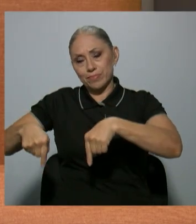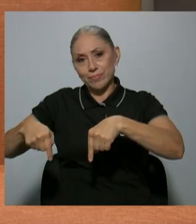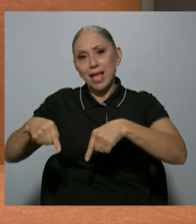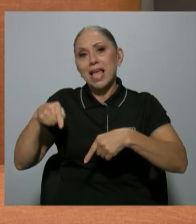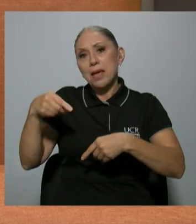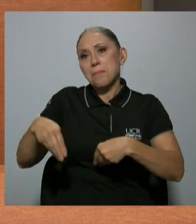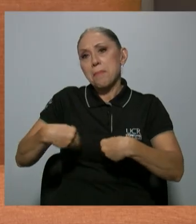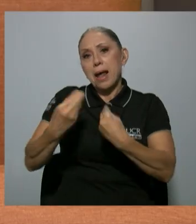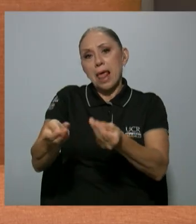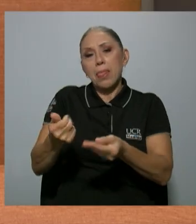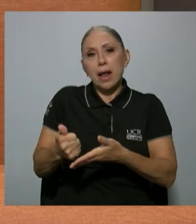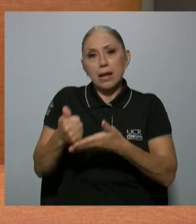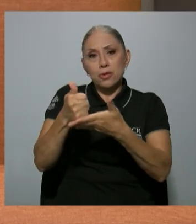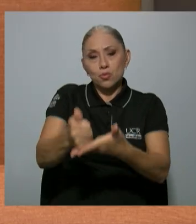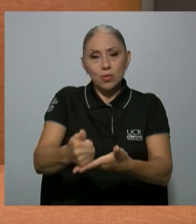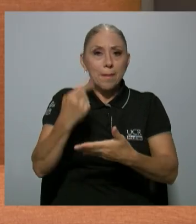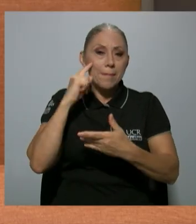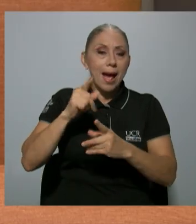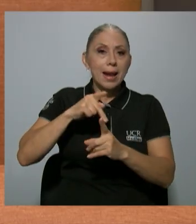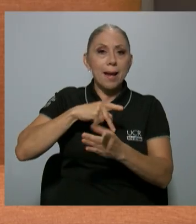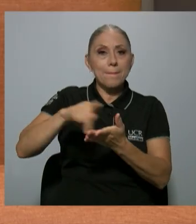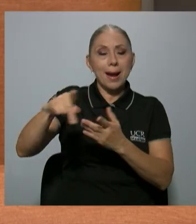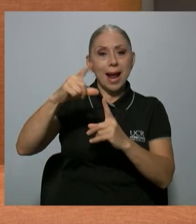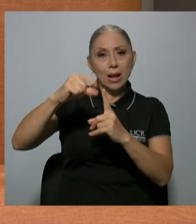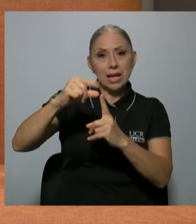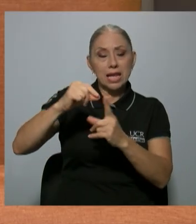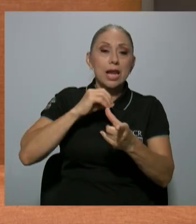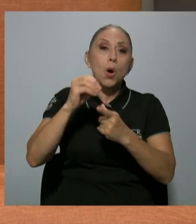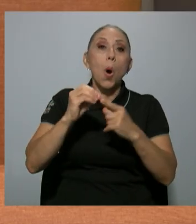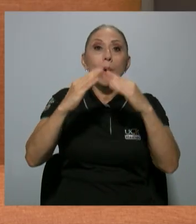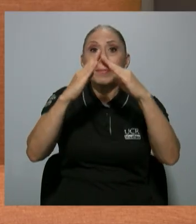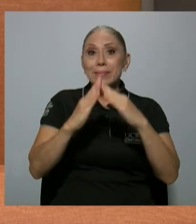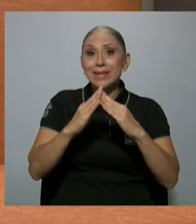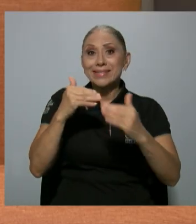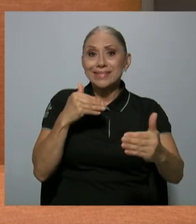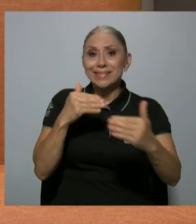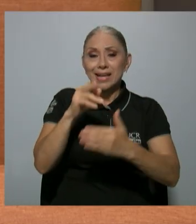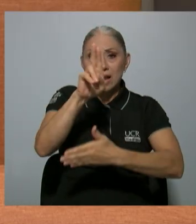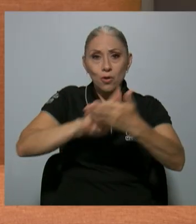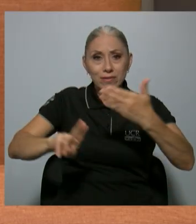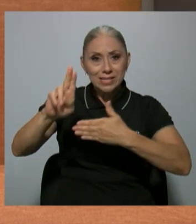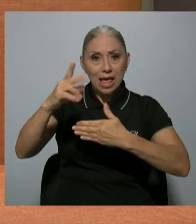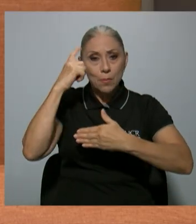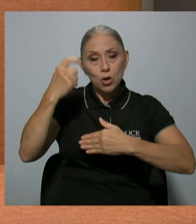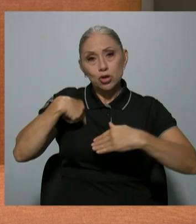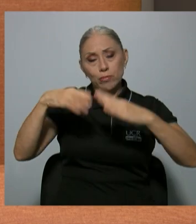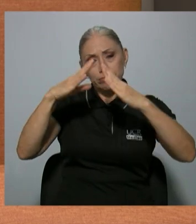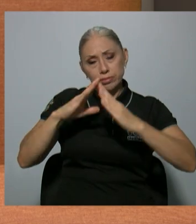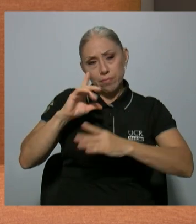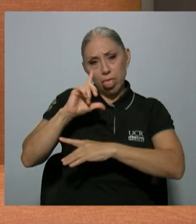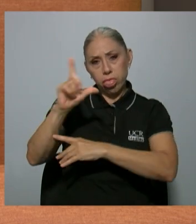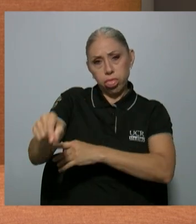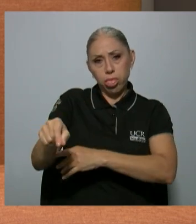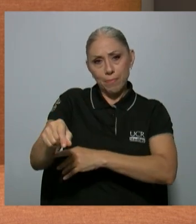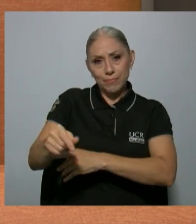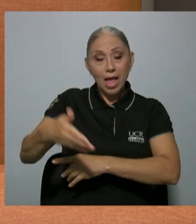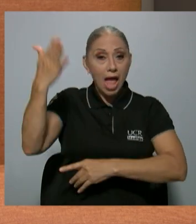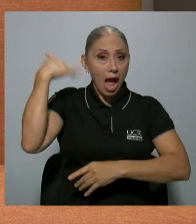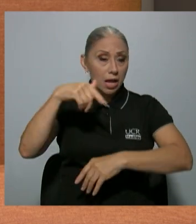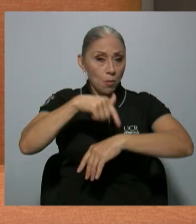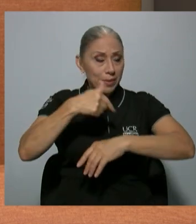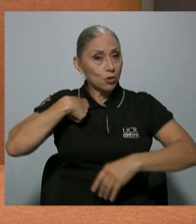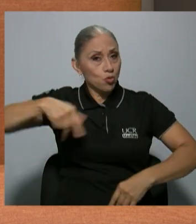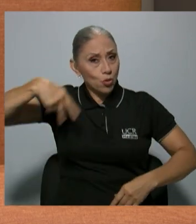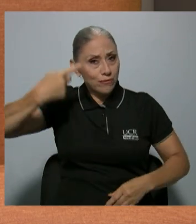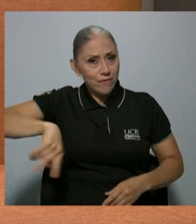un alquiler o vivir, digamos, cerca de la universidad, porque el traslado pues es muy largo. Estaba en riesgo en